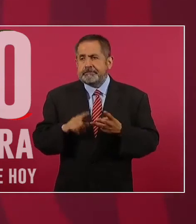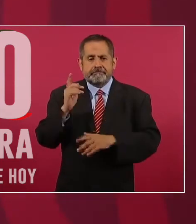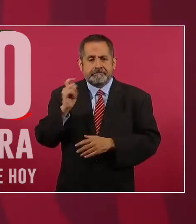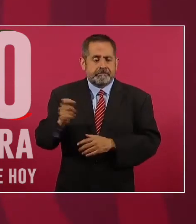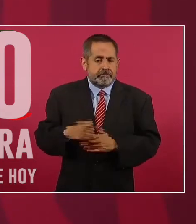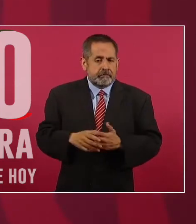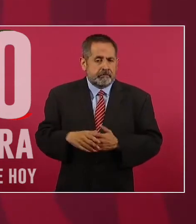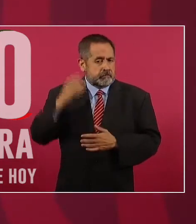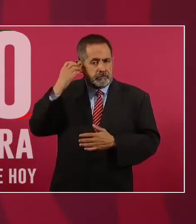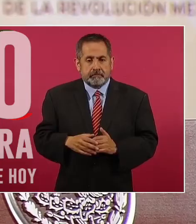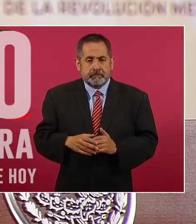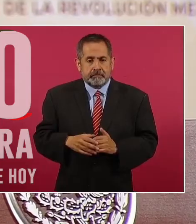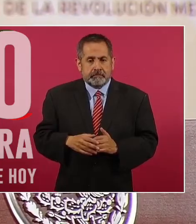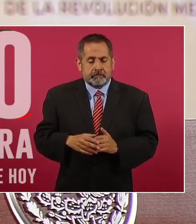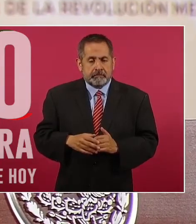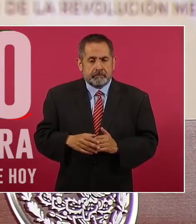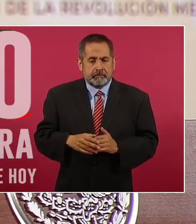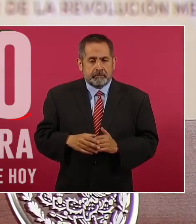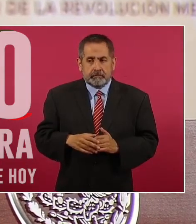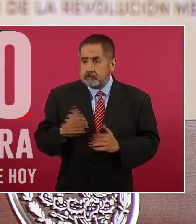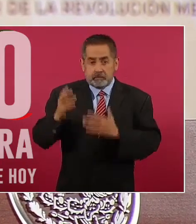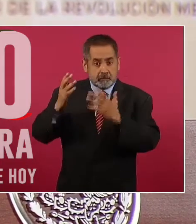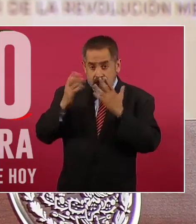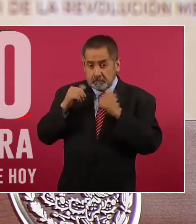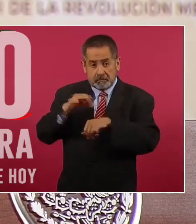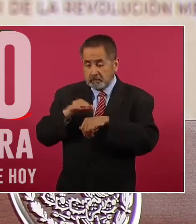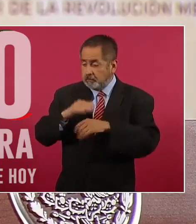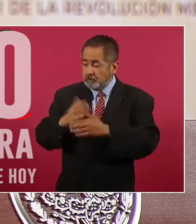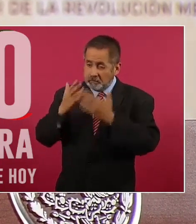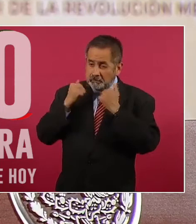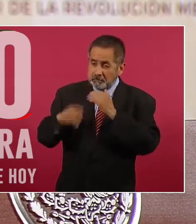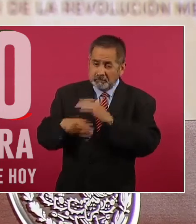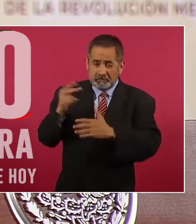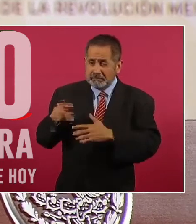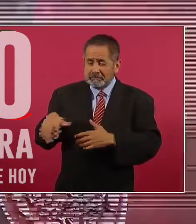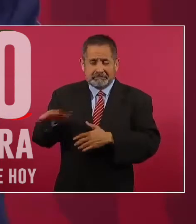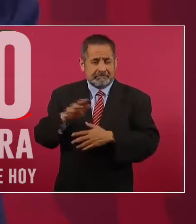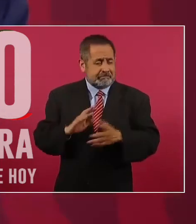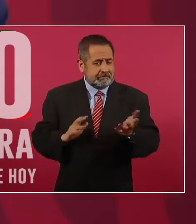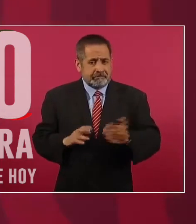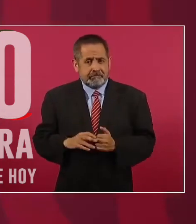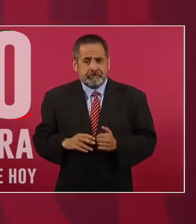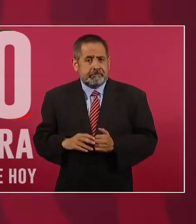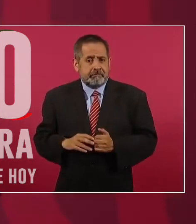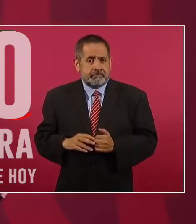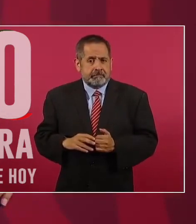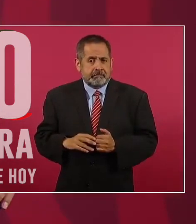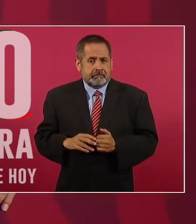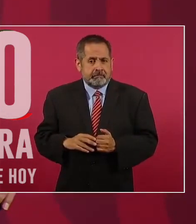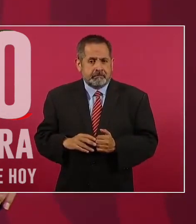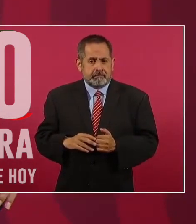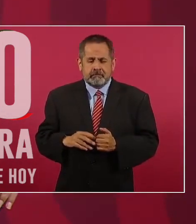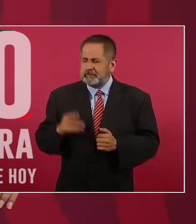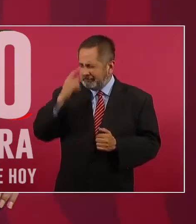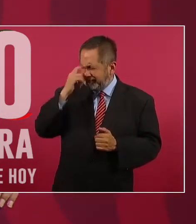a Oaxaca, donde no hay? Creo que doctor